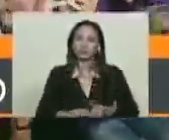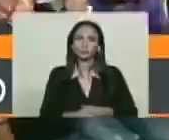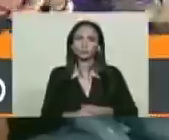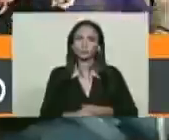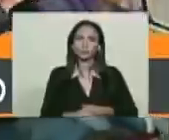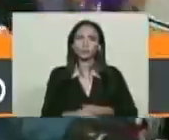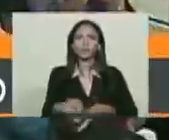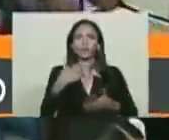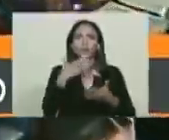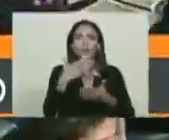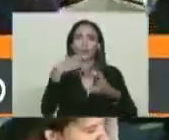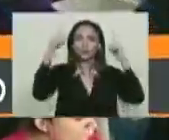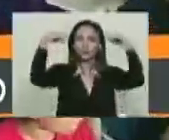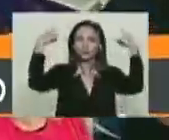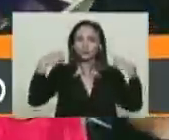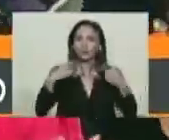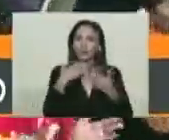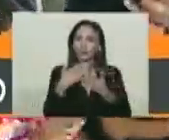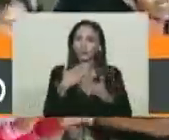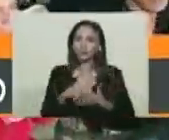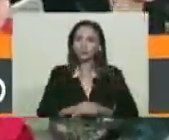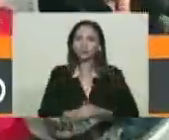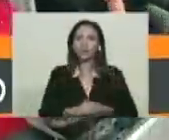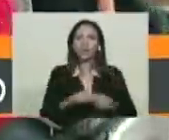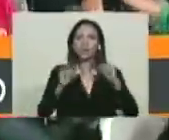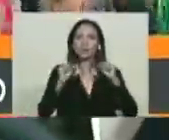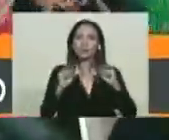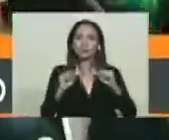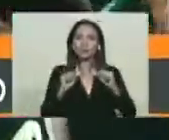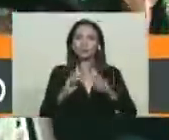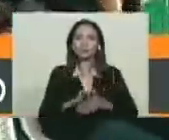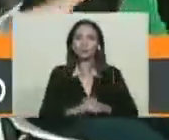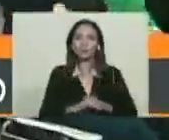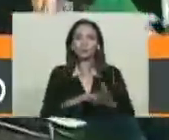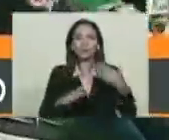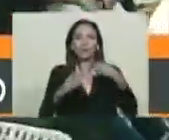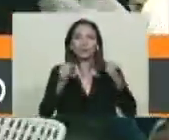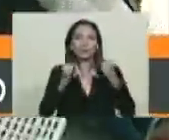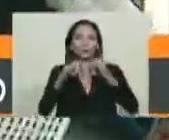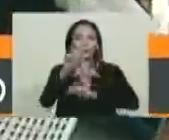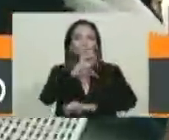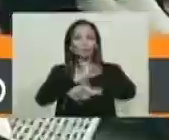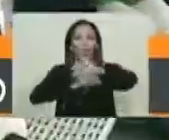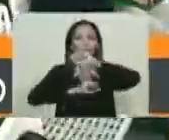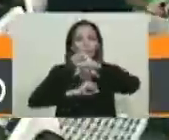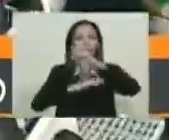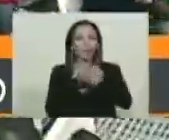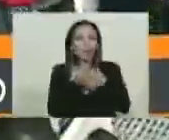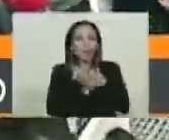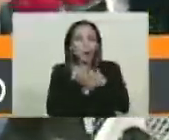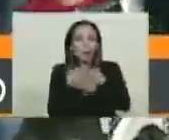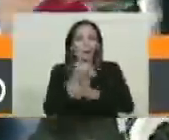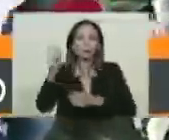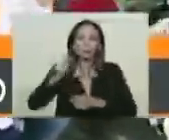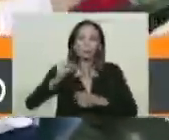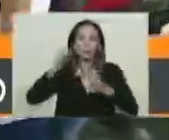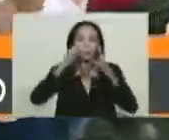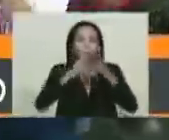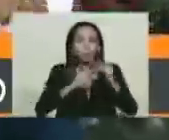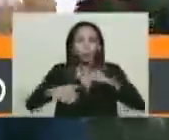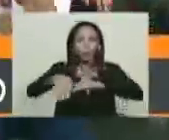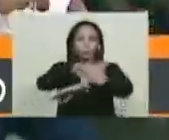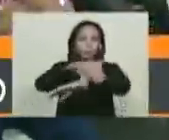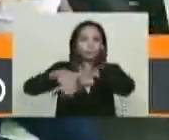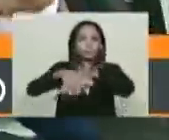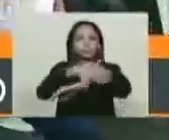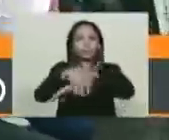Gracias, Iri. Gracias, presidente. Esa energía, esa fuerza, esa combatividad, ese amor lo que necesitamos en todas las calles,